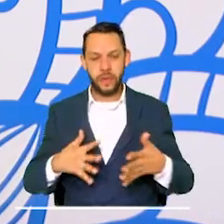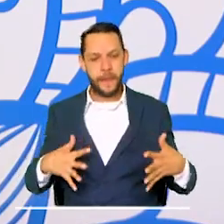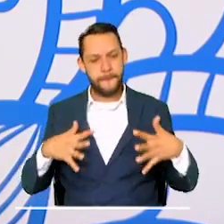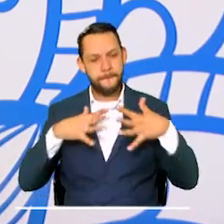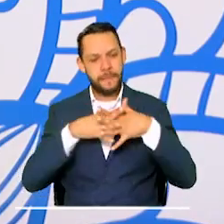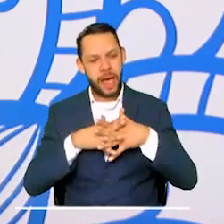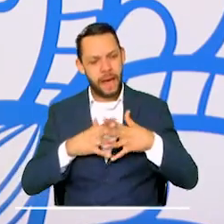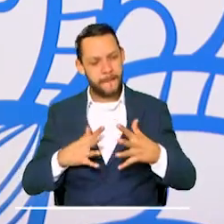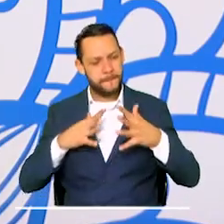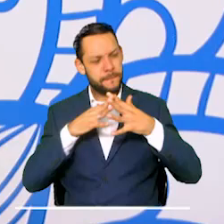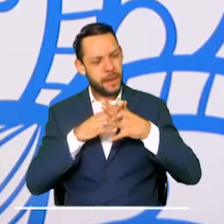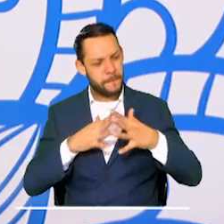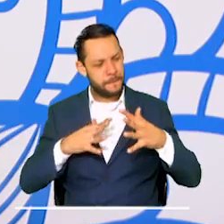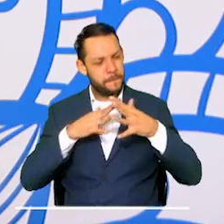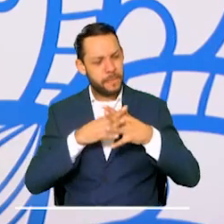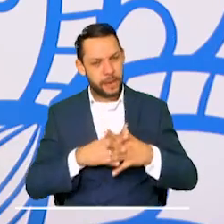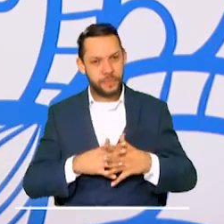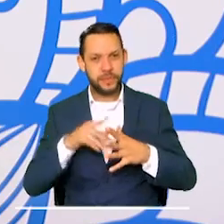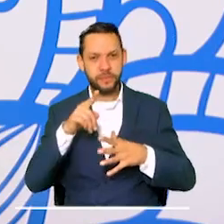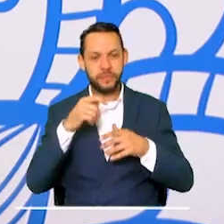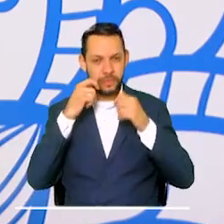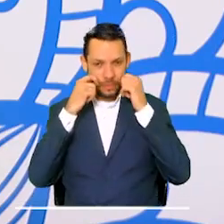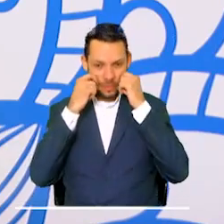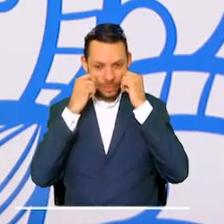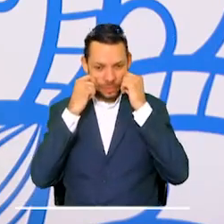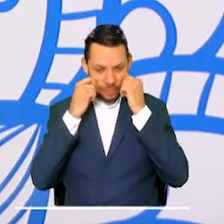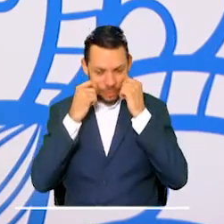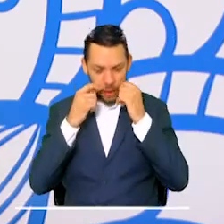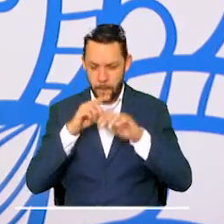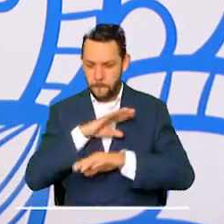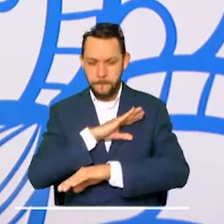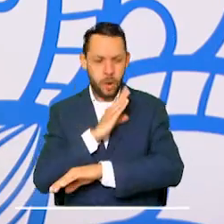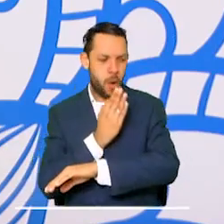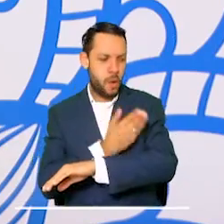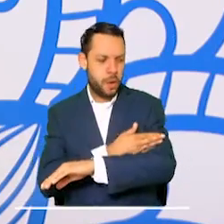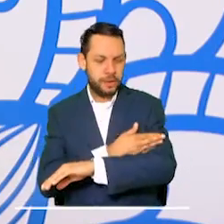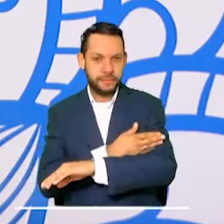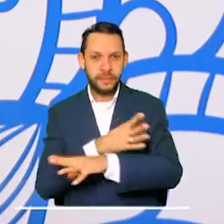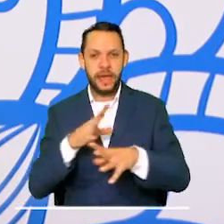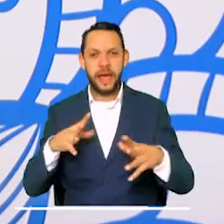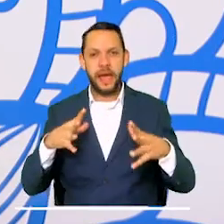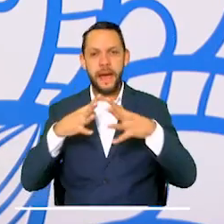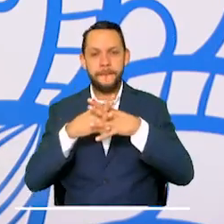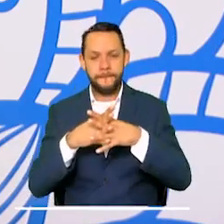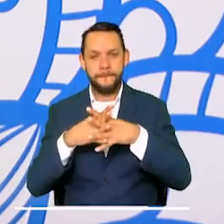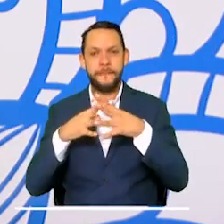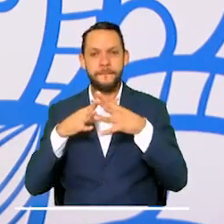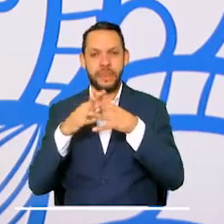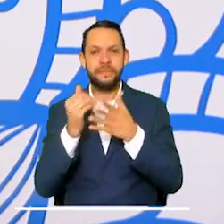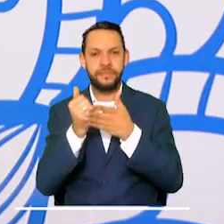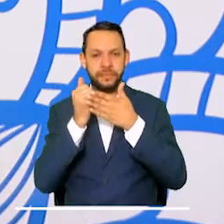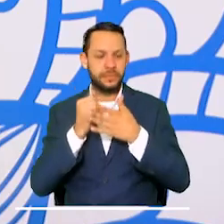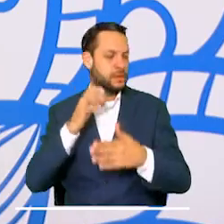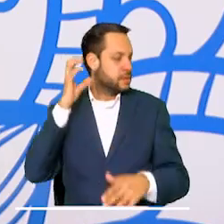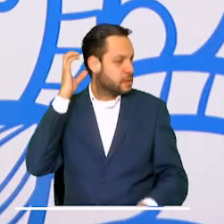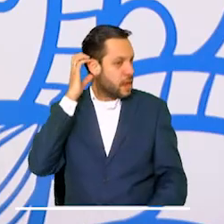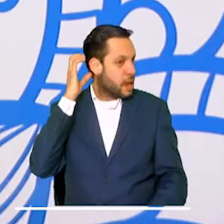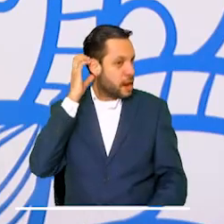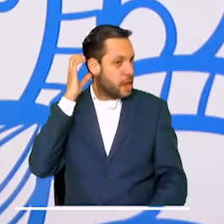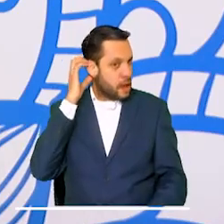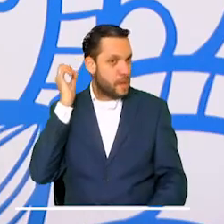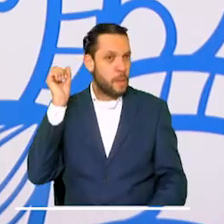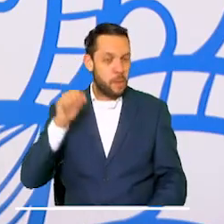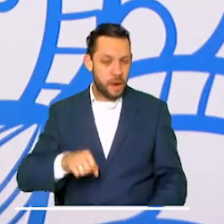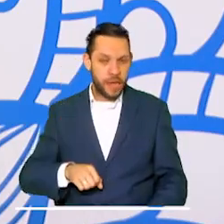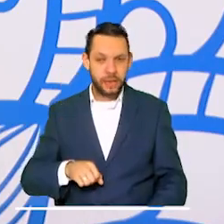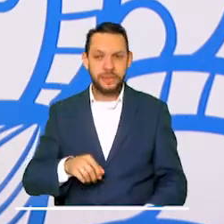cuerpo humano es un organismo que es increíblemente adaptativo. Nuestro cerebro, cuando hemos visto